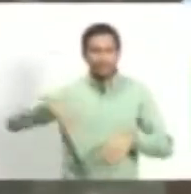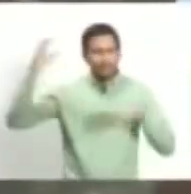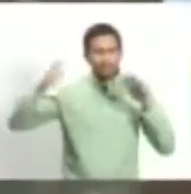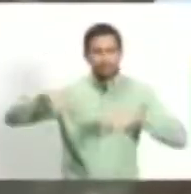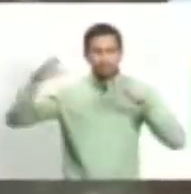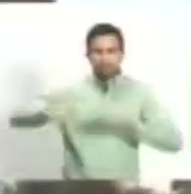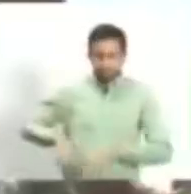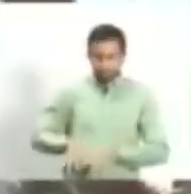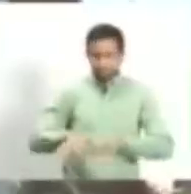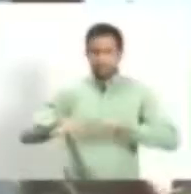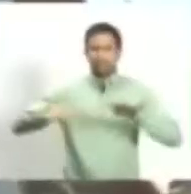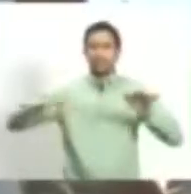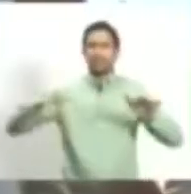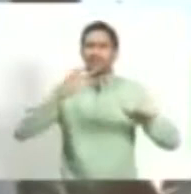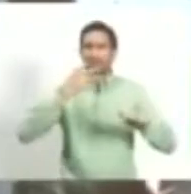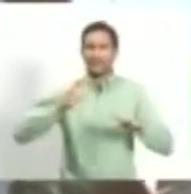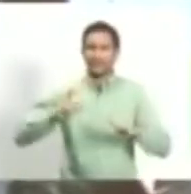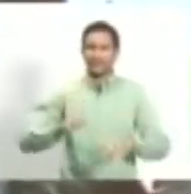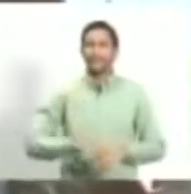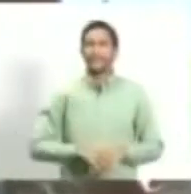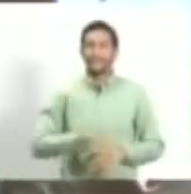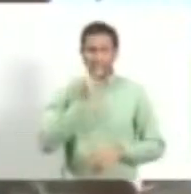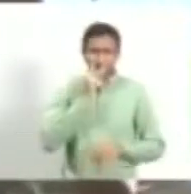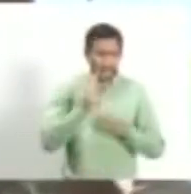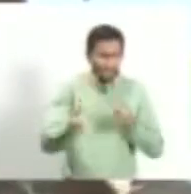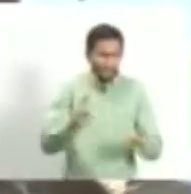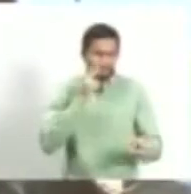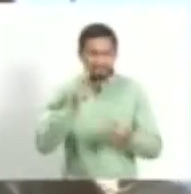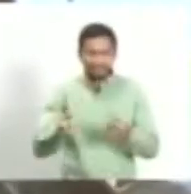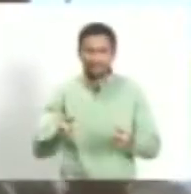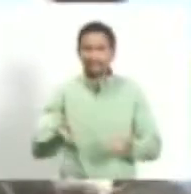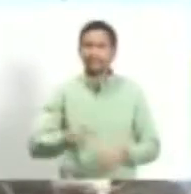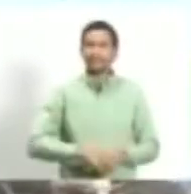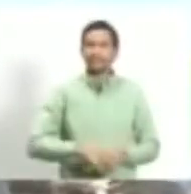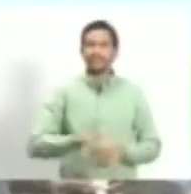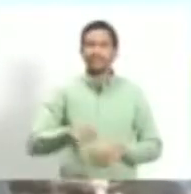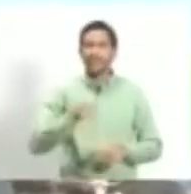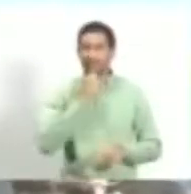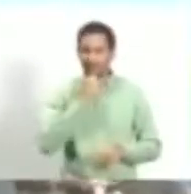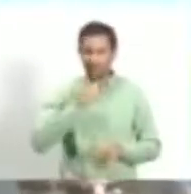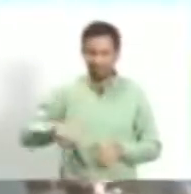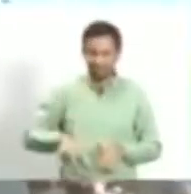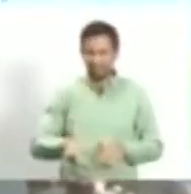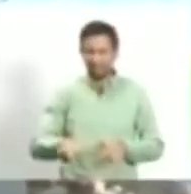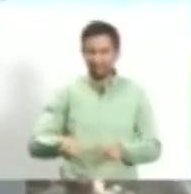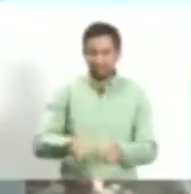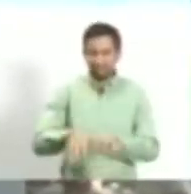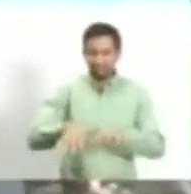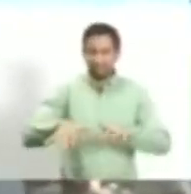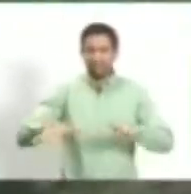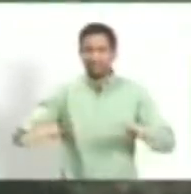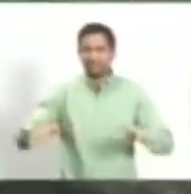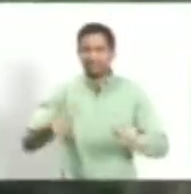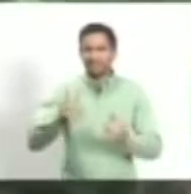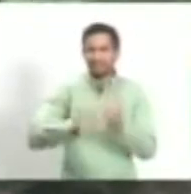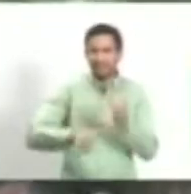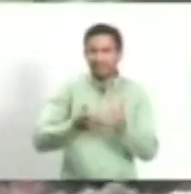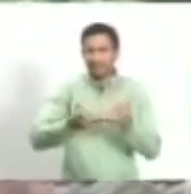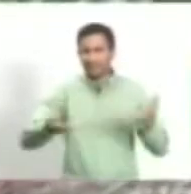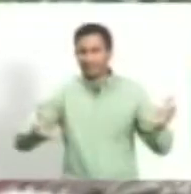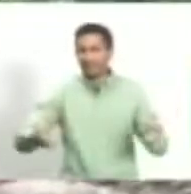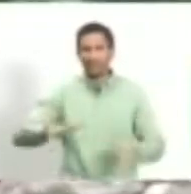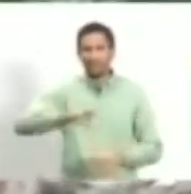nosotros nos vamos consumiendo. Mira esto como está acá, impresionantemente, esa agua de alcantarilla rebosada de mierda y todo. En el